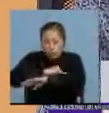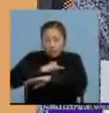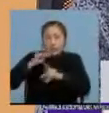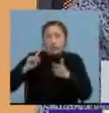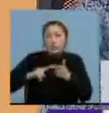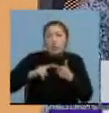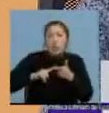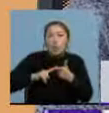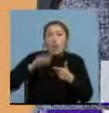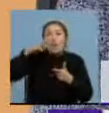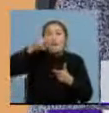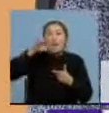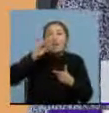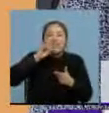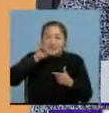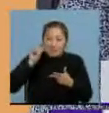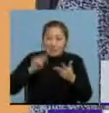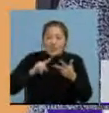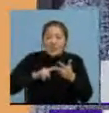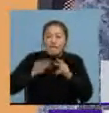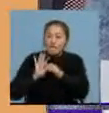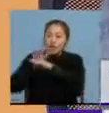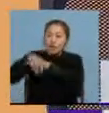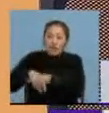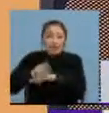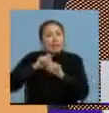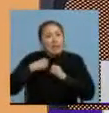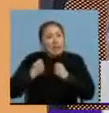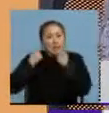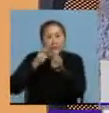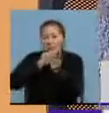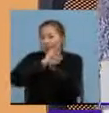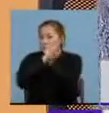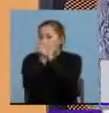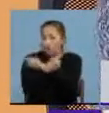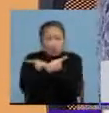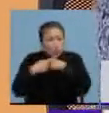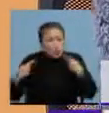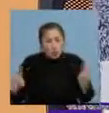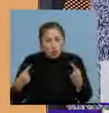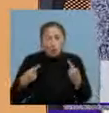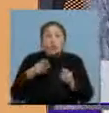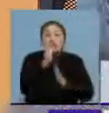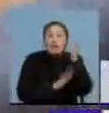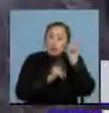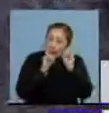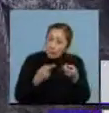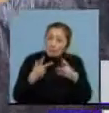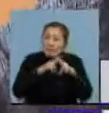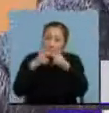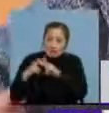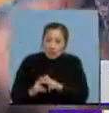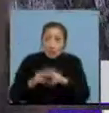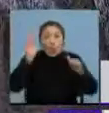alto padilla la que se está haciendo un volcán se reforzó y se cambió todo el sistema de san pedro que está colapsado todo el sistema